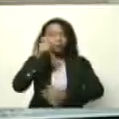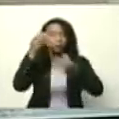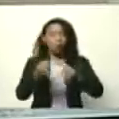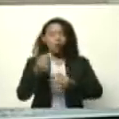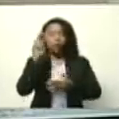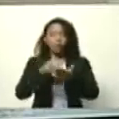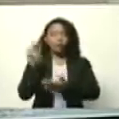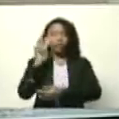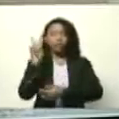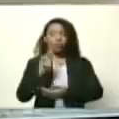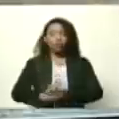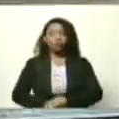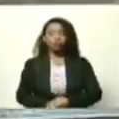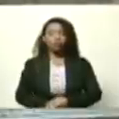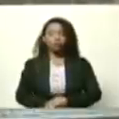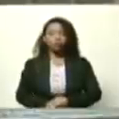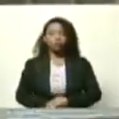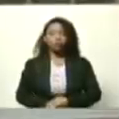2022.